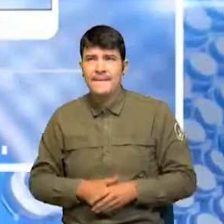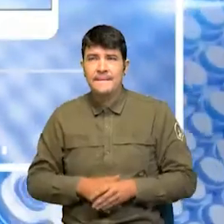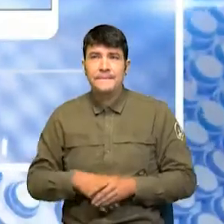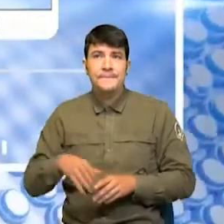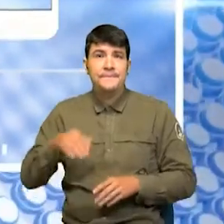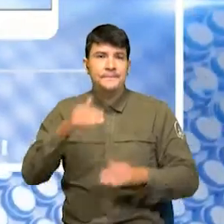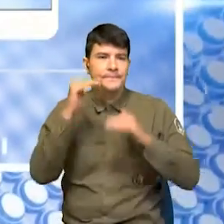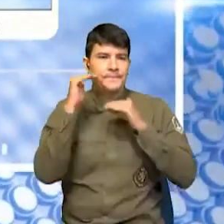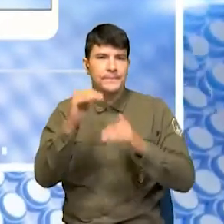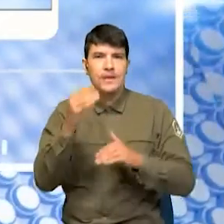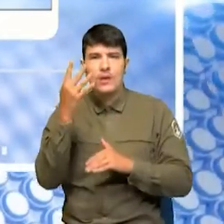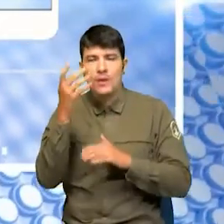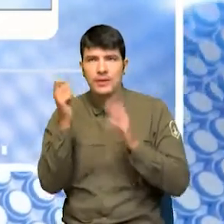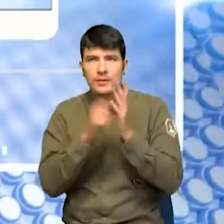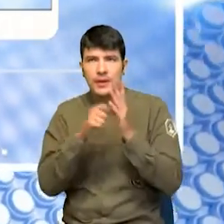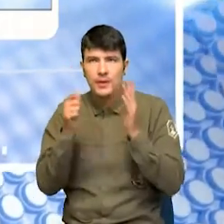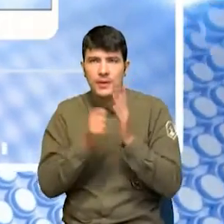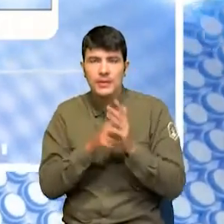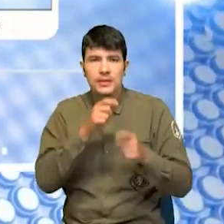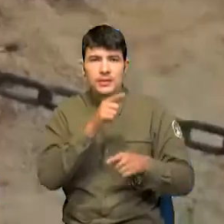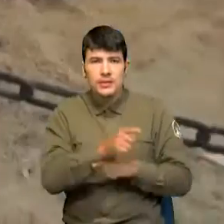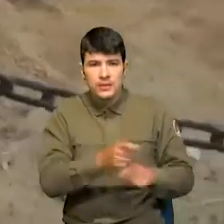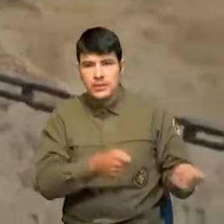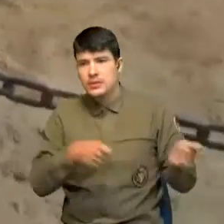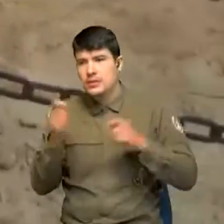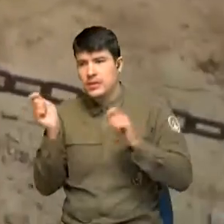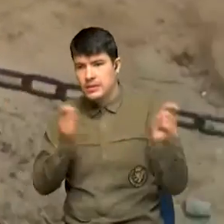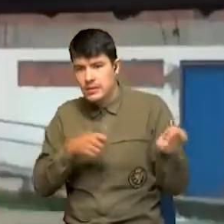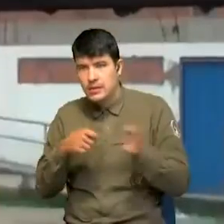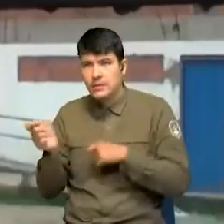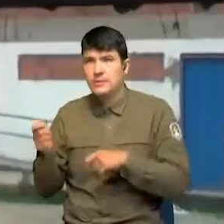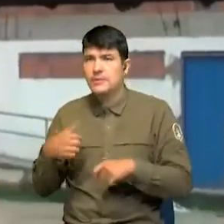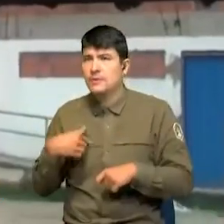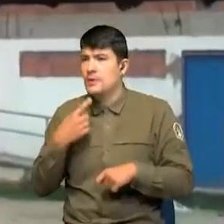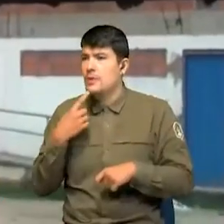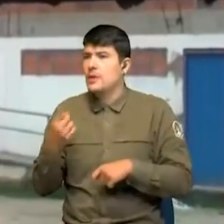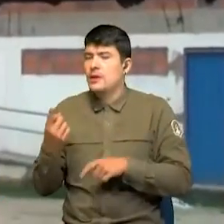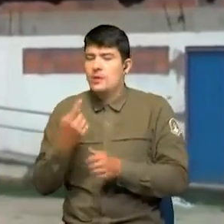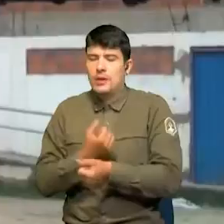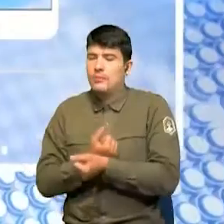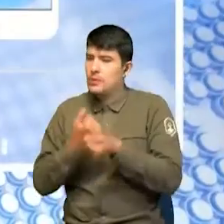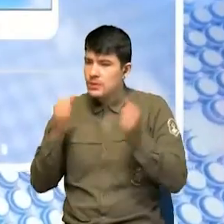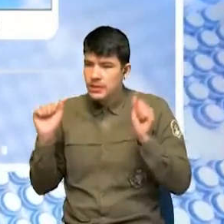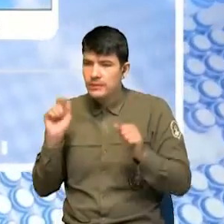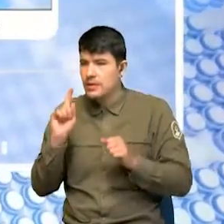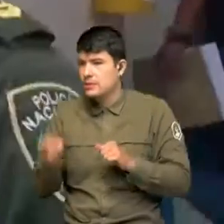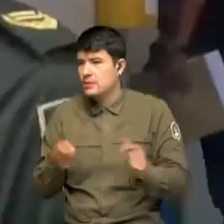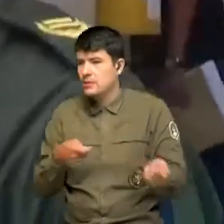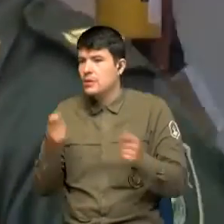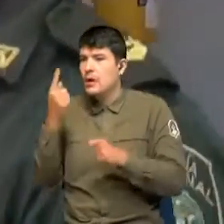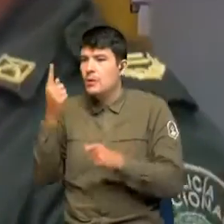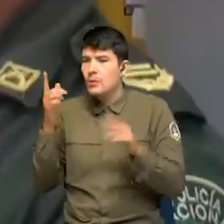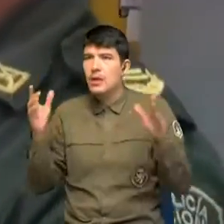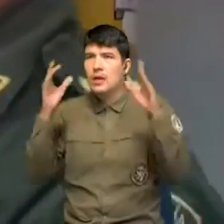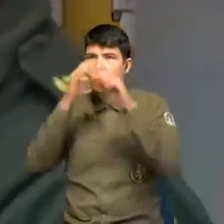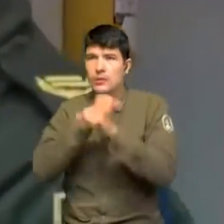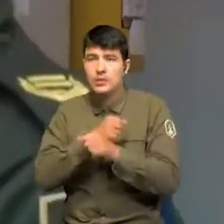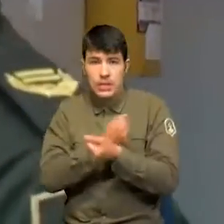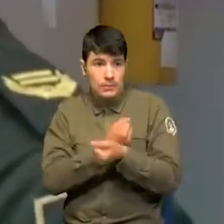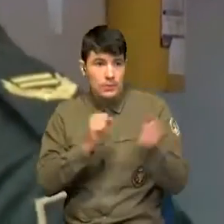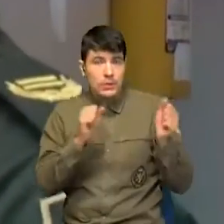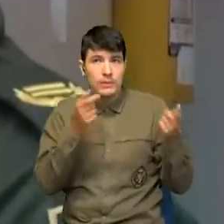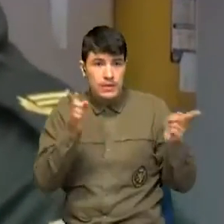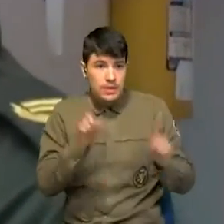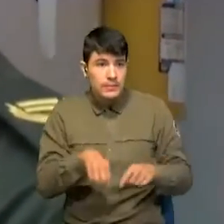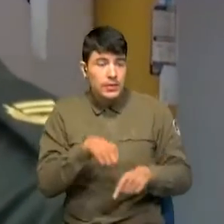lo menos 4 volquetadas para sacar todo ese material. Y yo digo, imposible, es imposible que se lo saquen en una noche. Imposible le parece también a